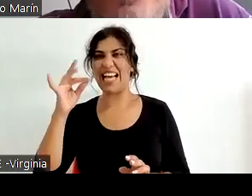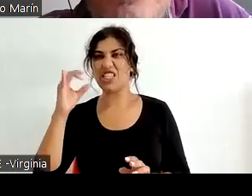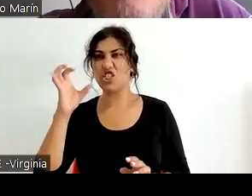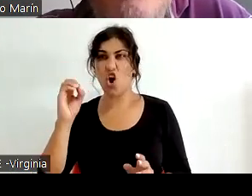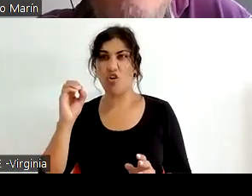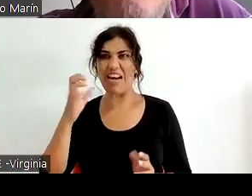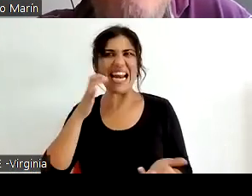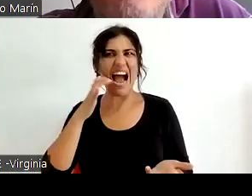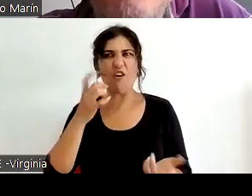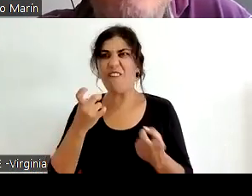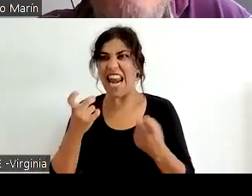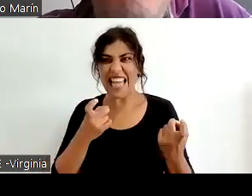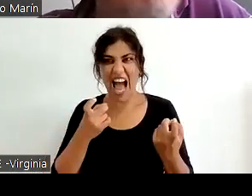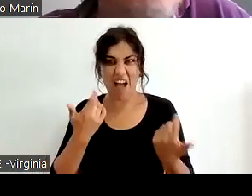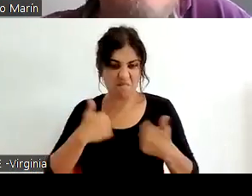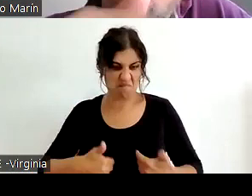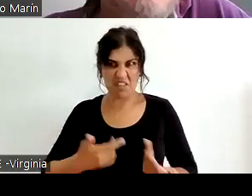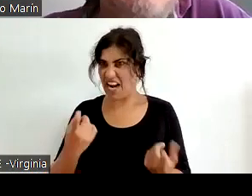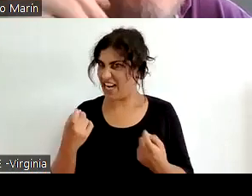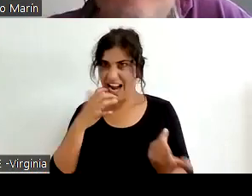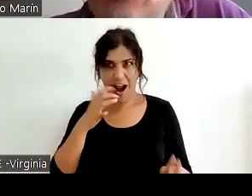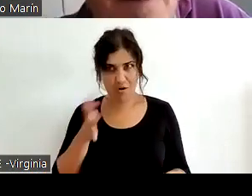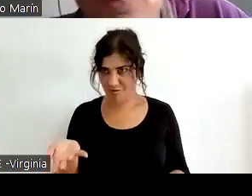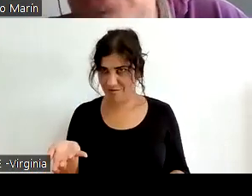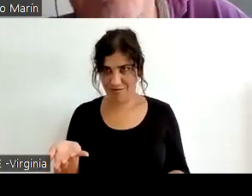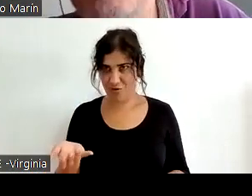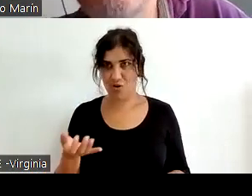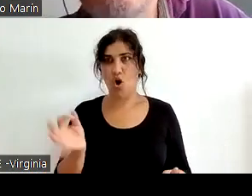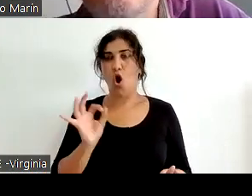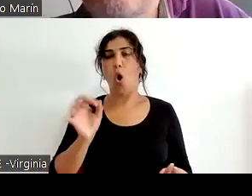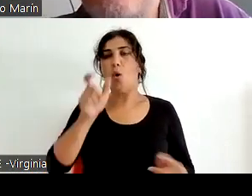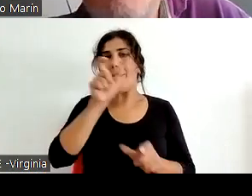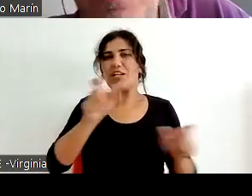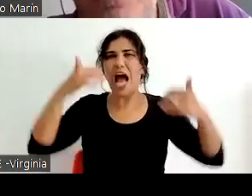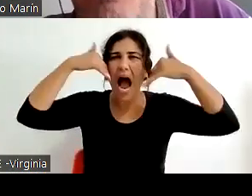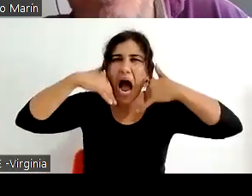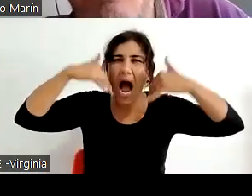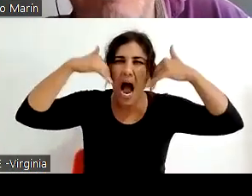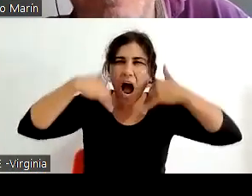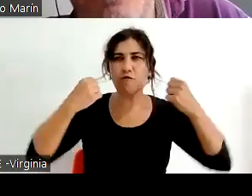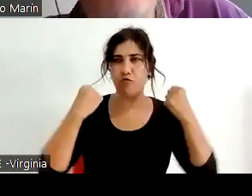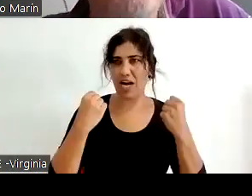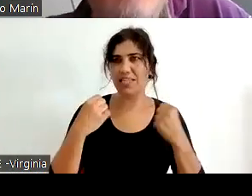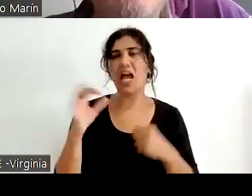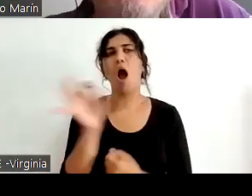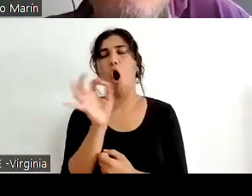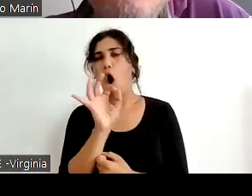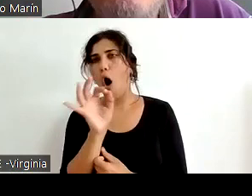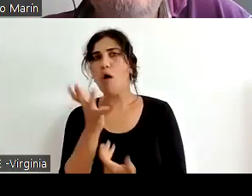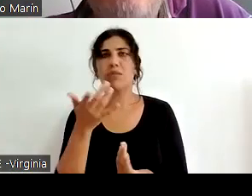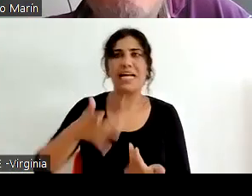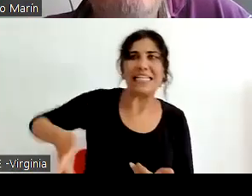alimentos. Tiene que ser, por ejemplo, en situaciones en las que sudamos muchísimo o así, pues podemos perder más potasio. O si el